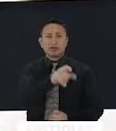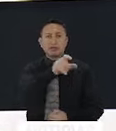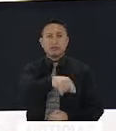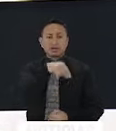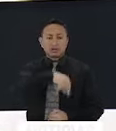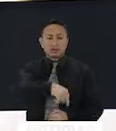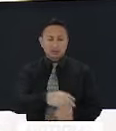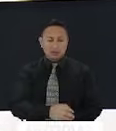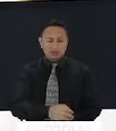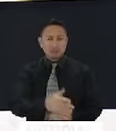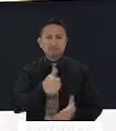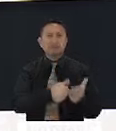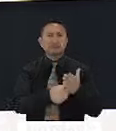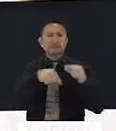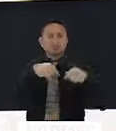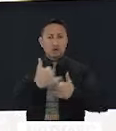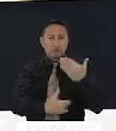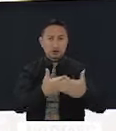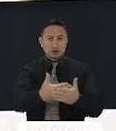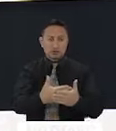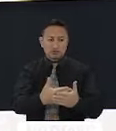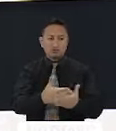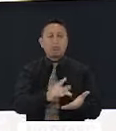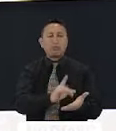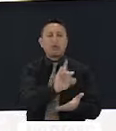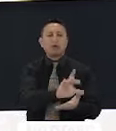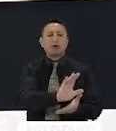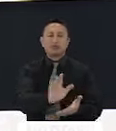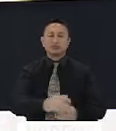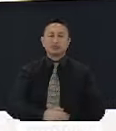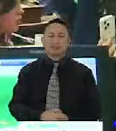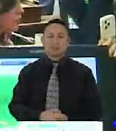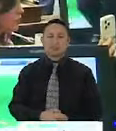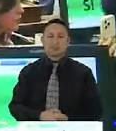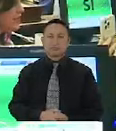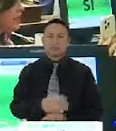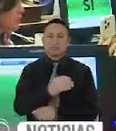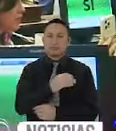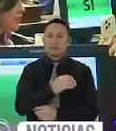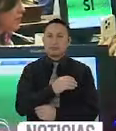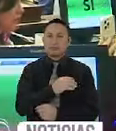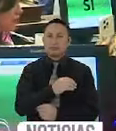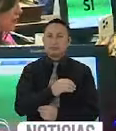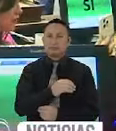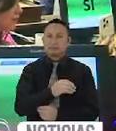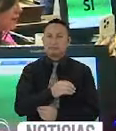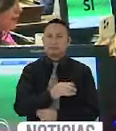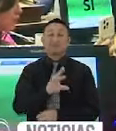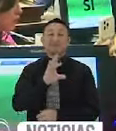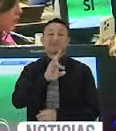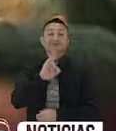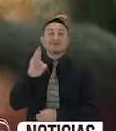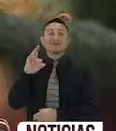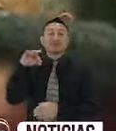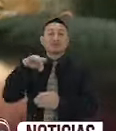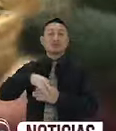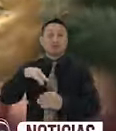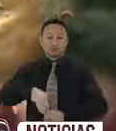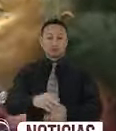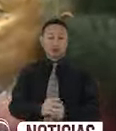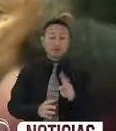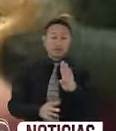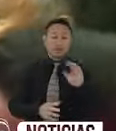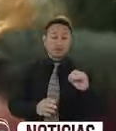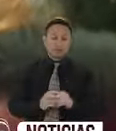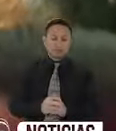Noboa en este proceso de fiscalización. Con 77 votos a favor, 40 en contra y